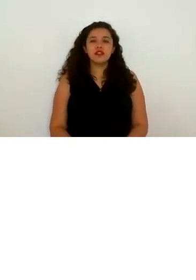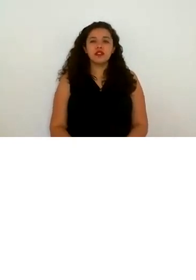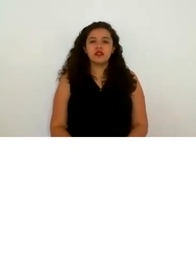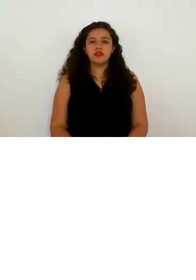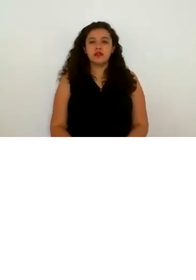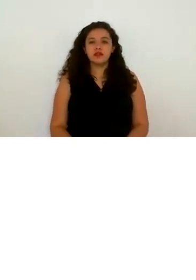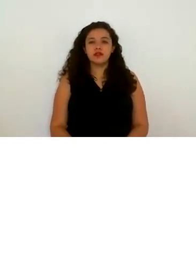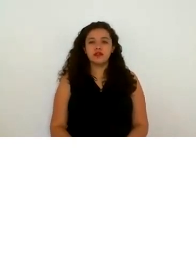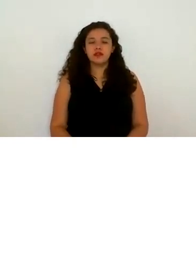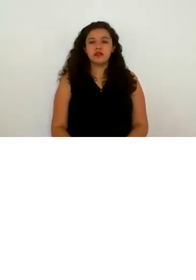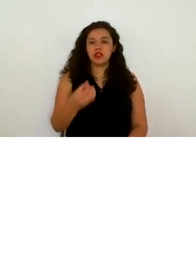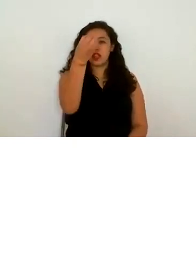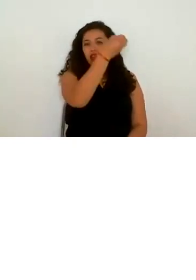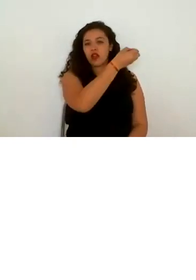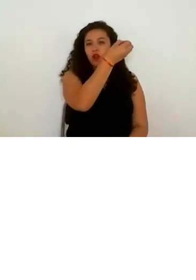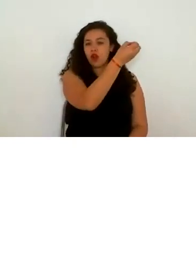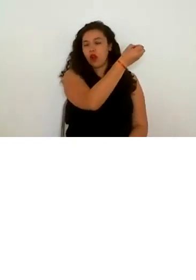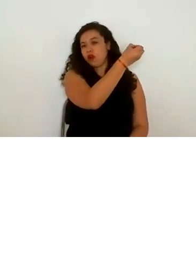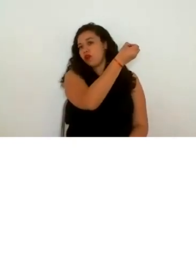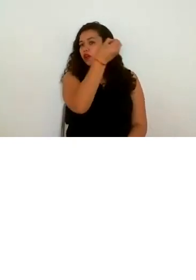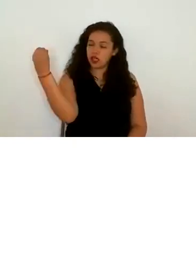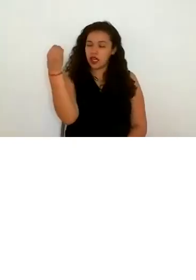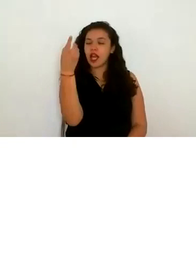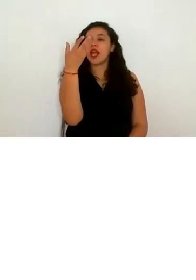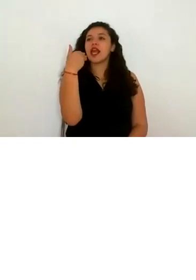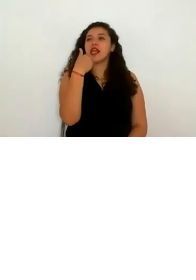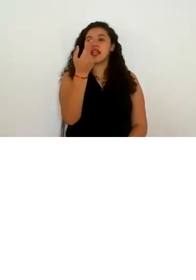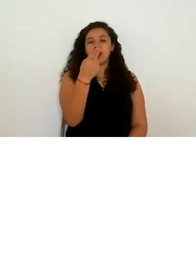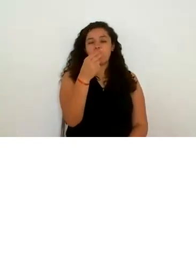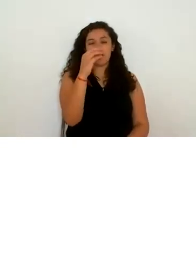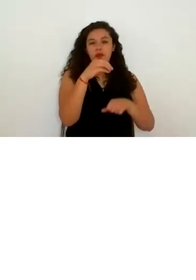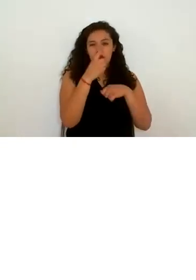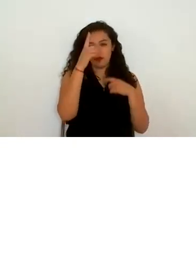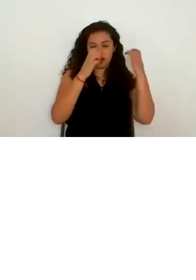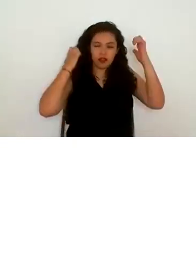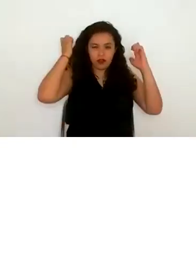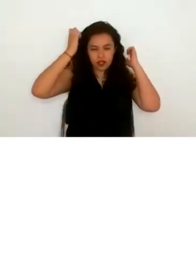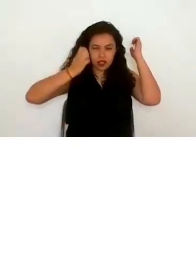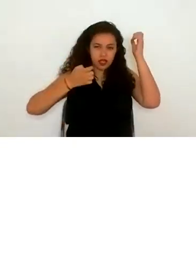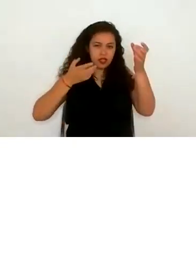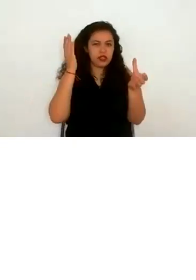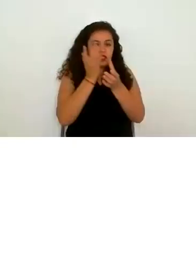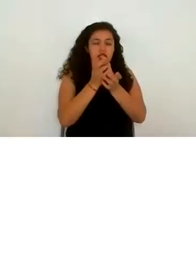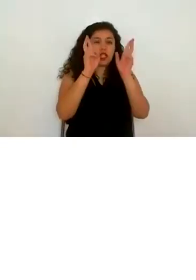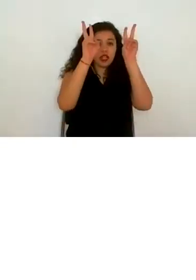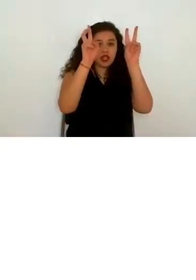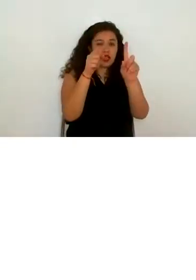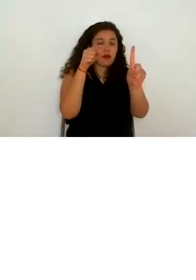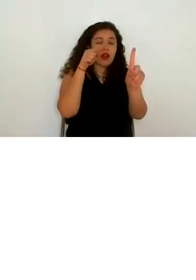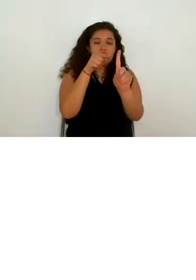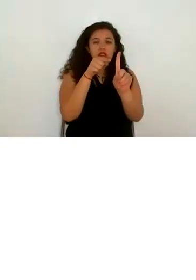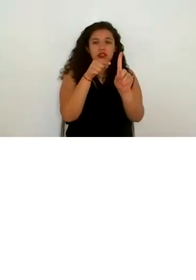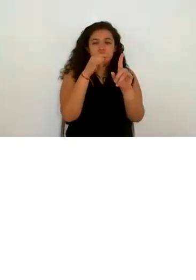y ordenar de acuerdo a su producción. Es decir, si son eventos, hay que crear su carpeta por el tema o por el asunto. Si